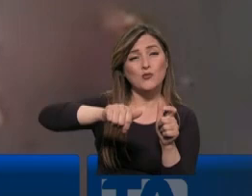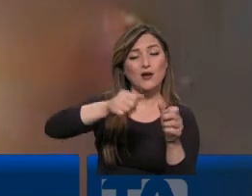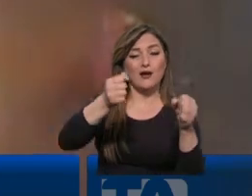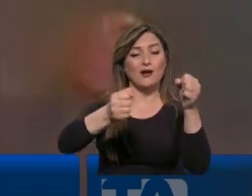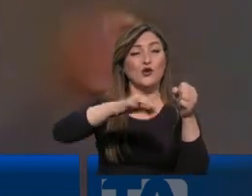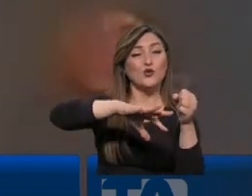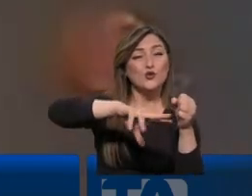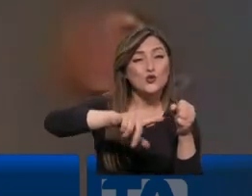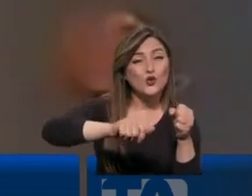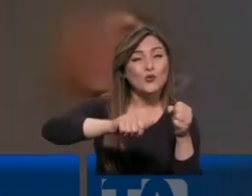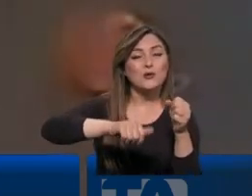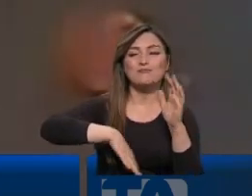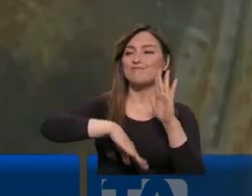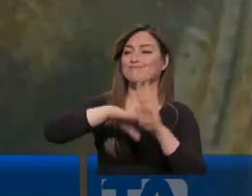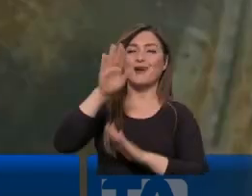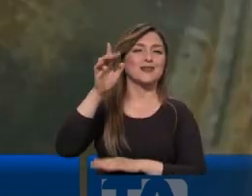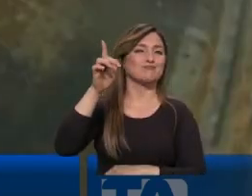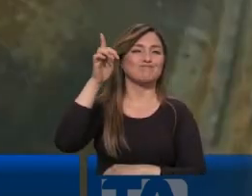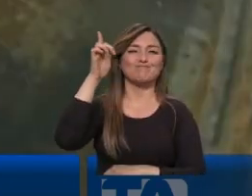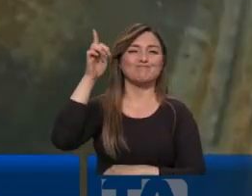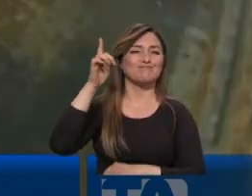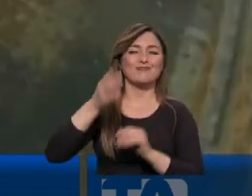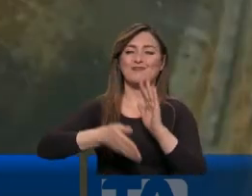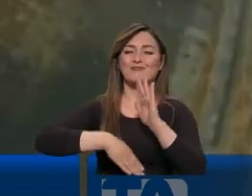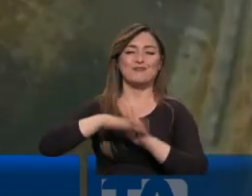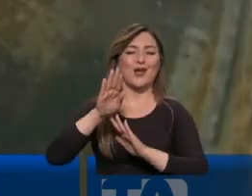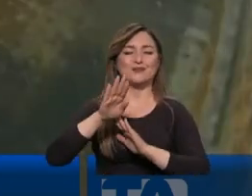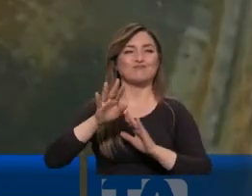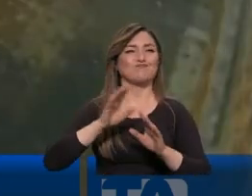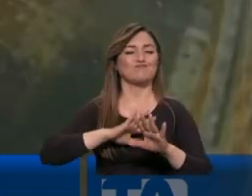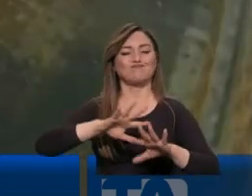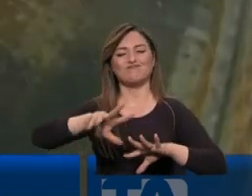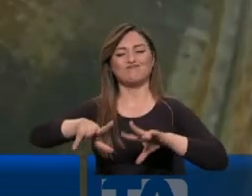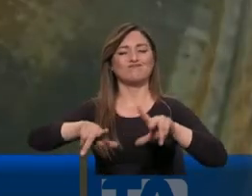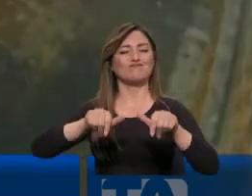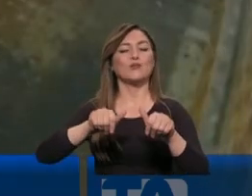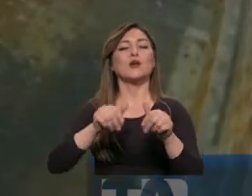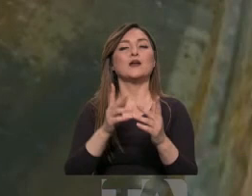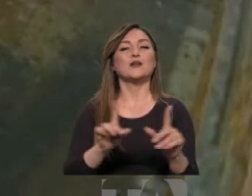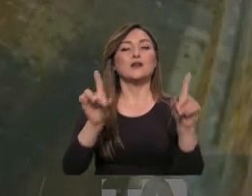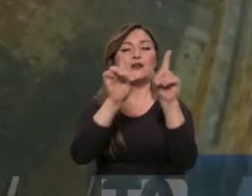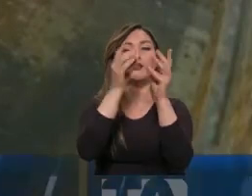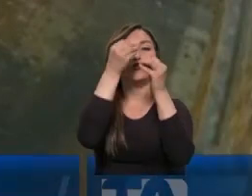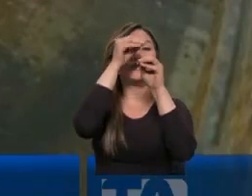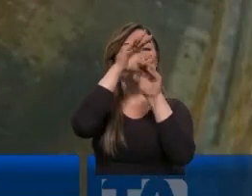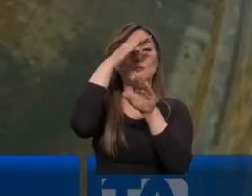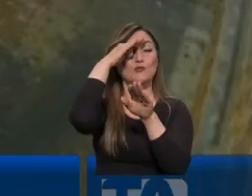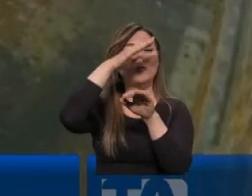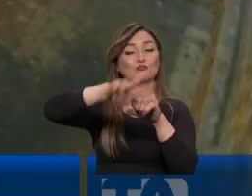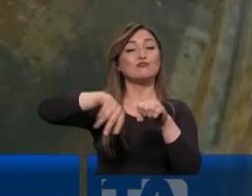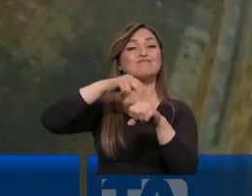vehículos son los que lideran la lista de delitos. Según cifras de la Policía Nacional, el